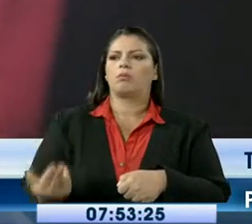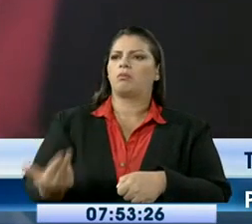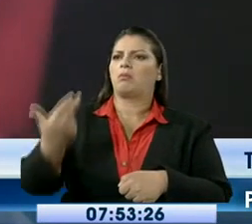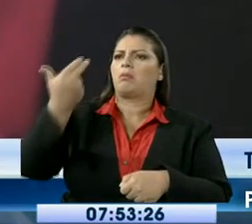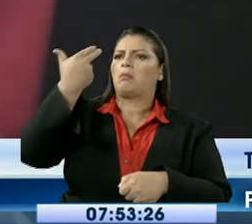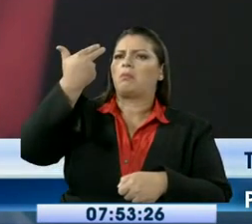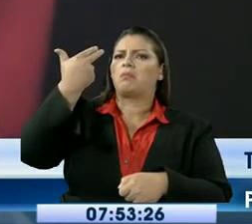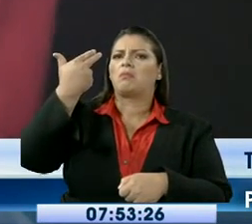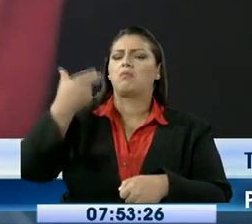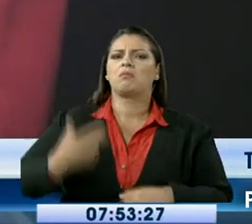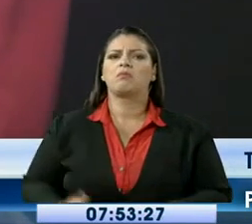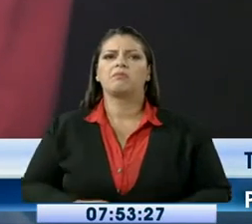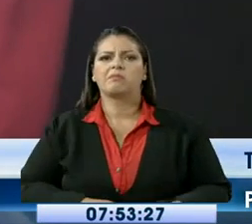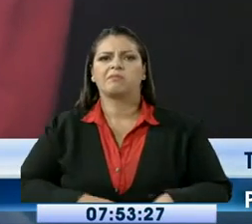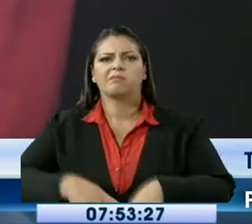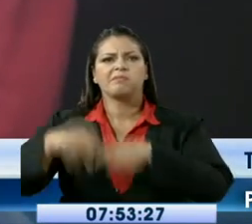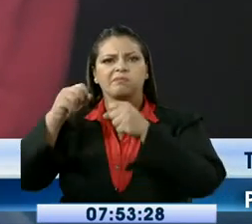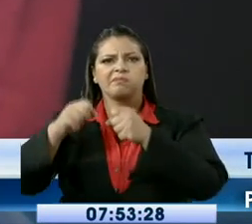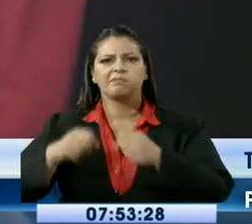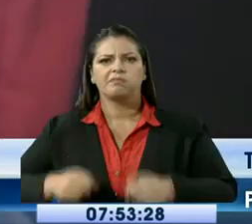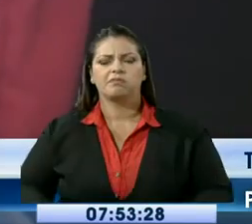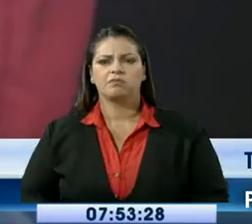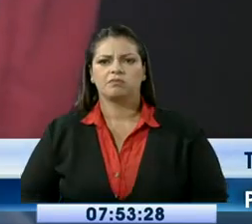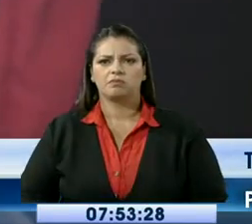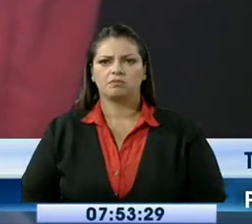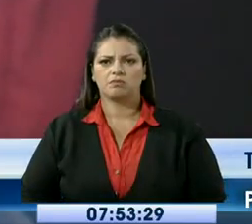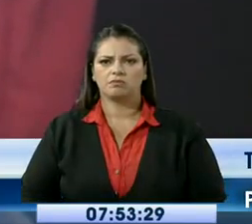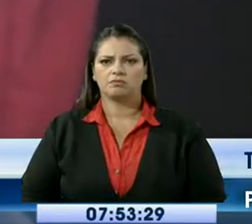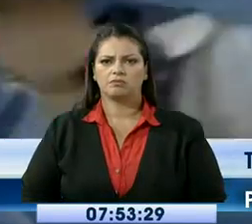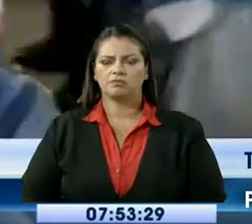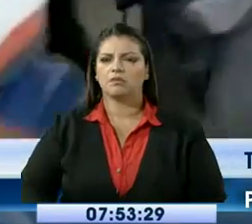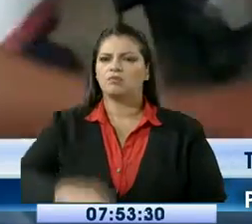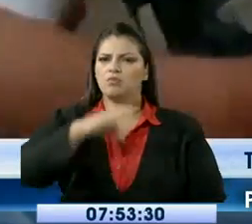entiendo que les logran interceptar a dos de